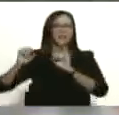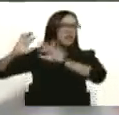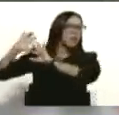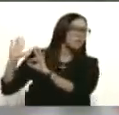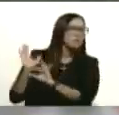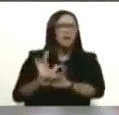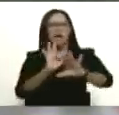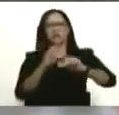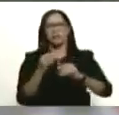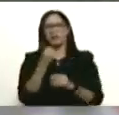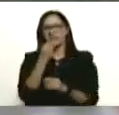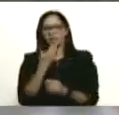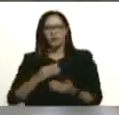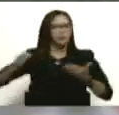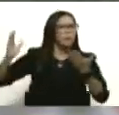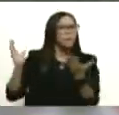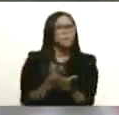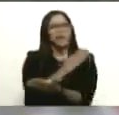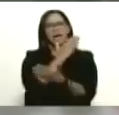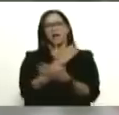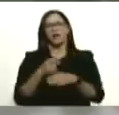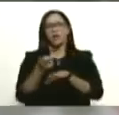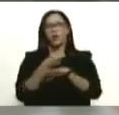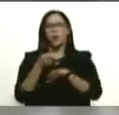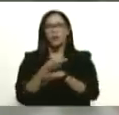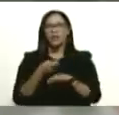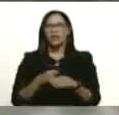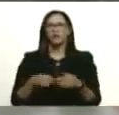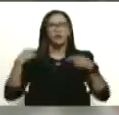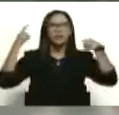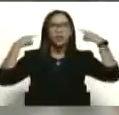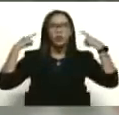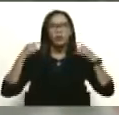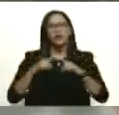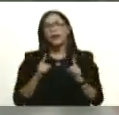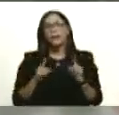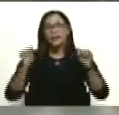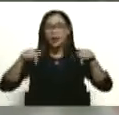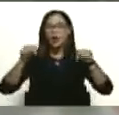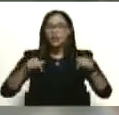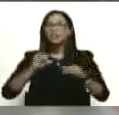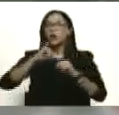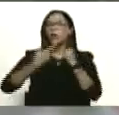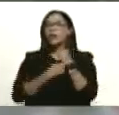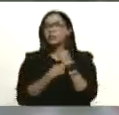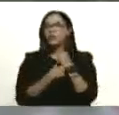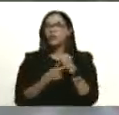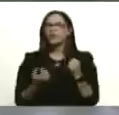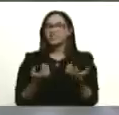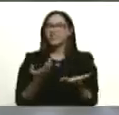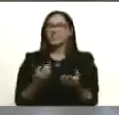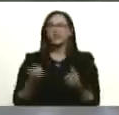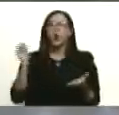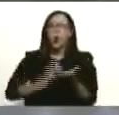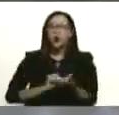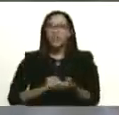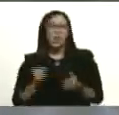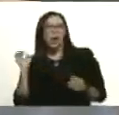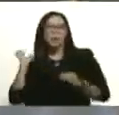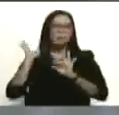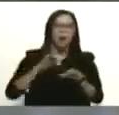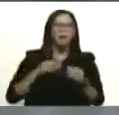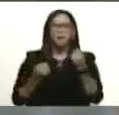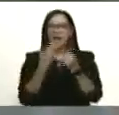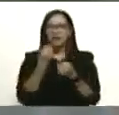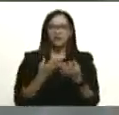de Miraflores y tumbaron el gobierno y toda esta locura. Pero ahorita Guaidó trató de otra vez encender esa chispa de vamos a Miraflores y nadie